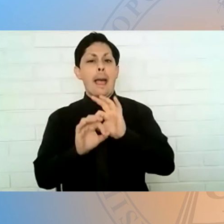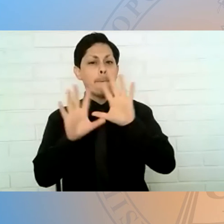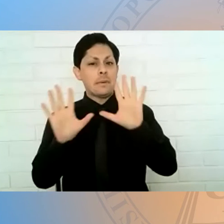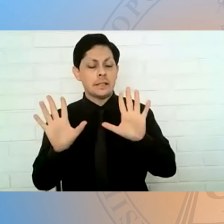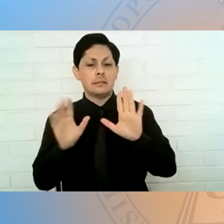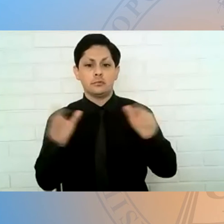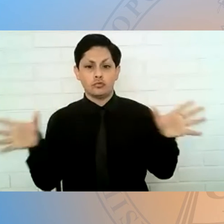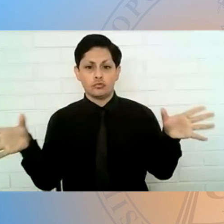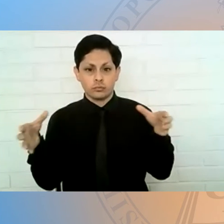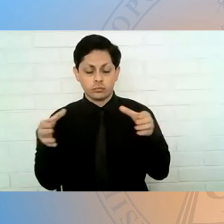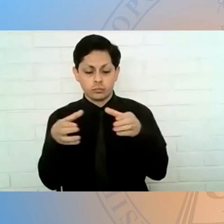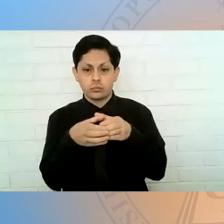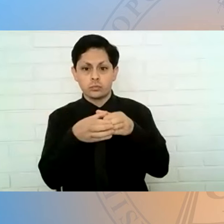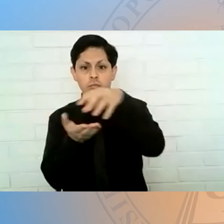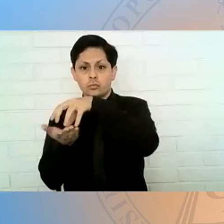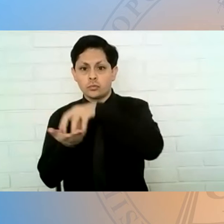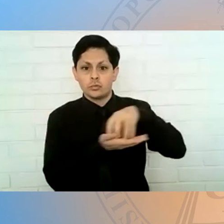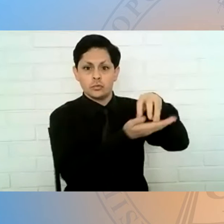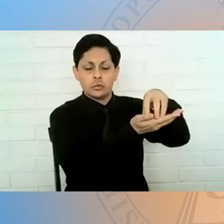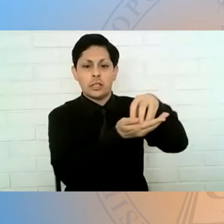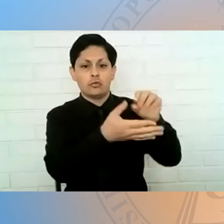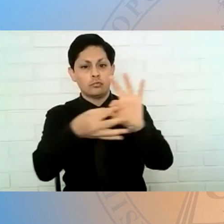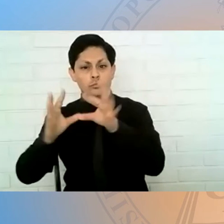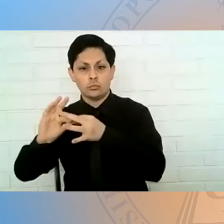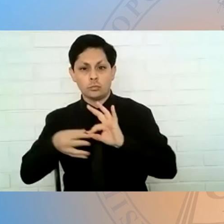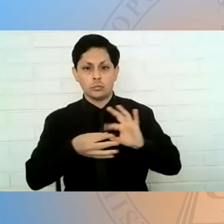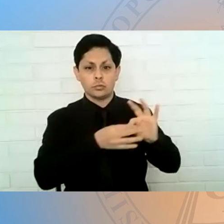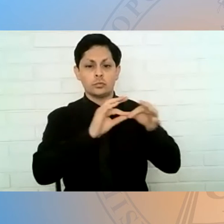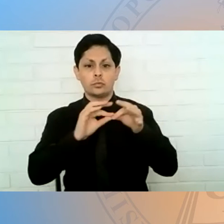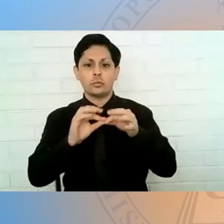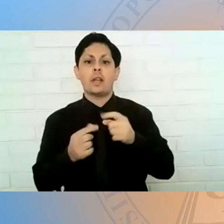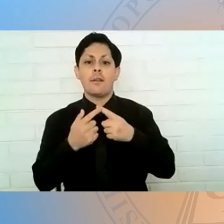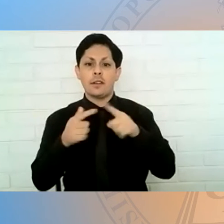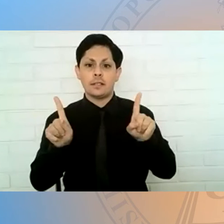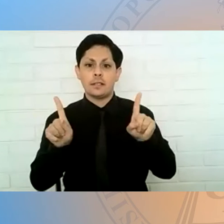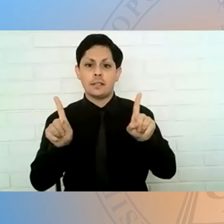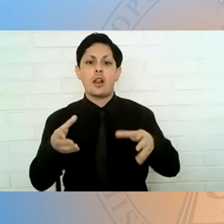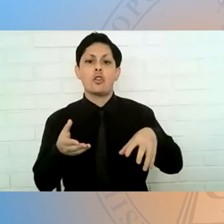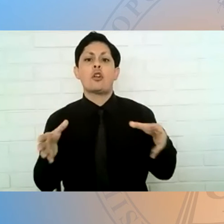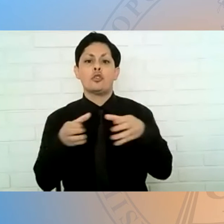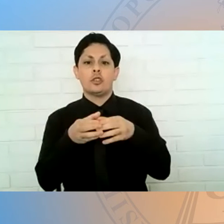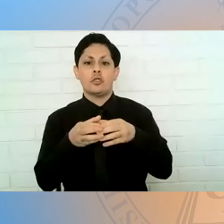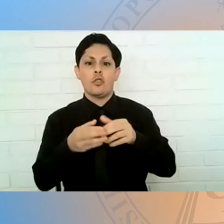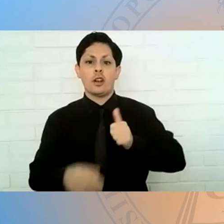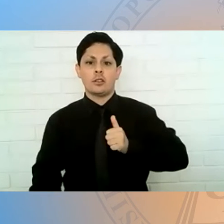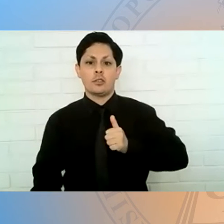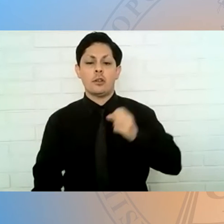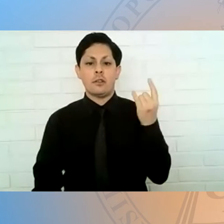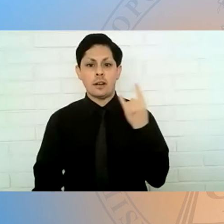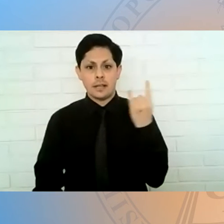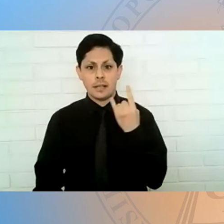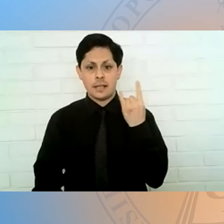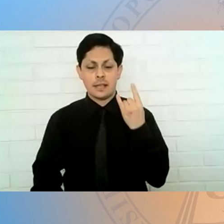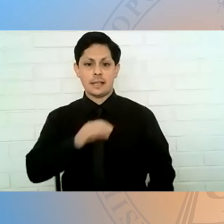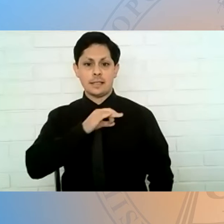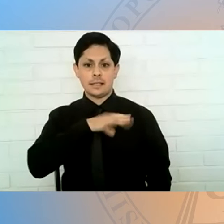que agrupa a todas las carreras de educación diferencial o especial del Consejo de Rectores de las Universidades de